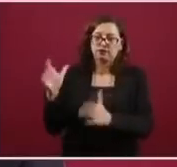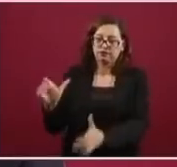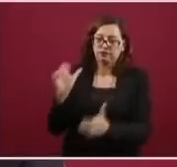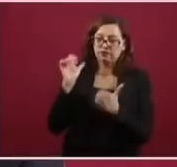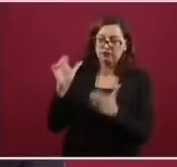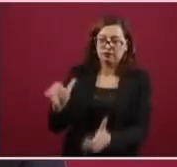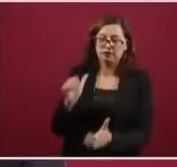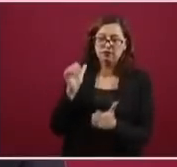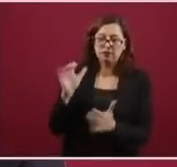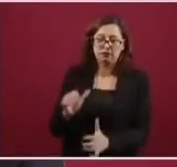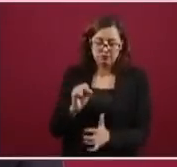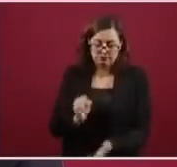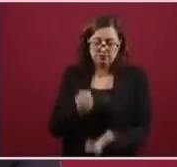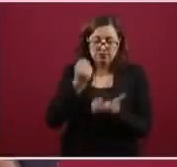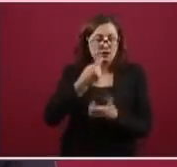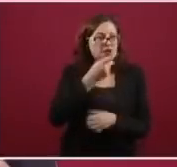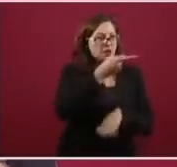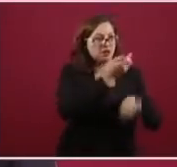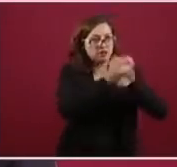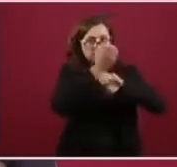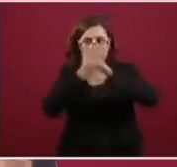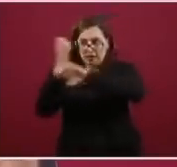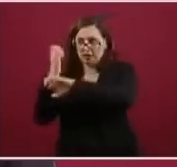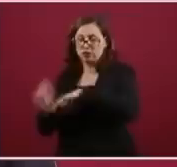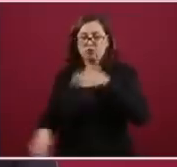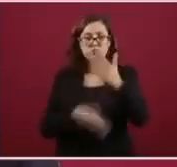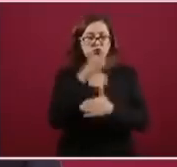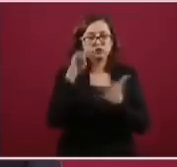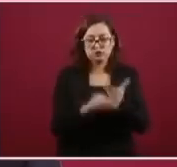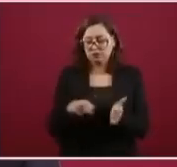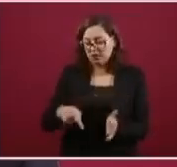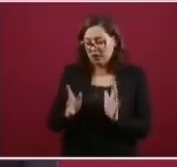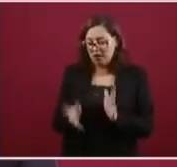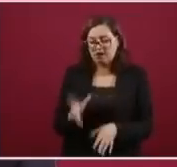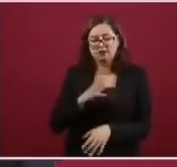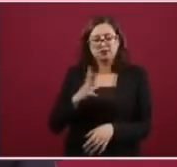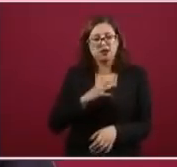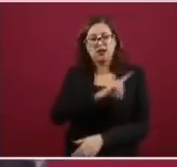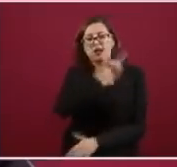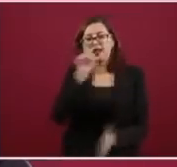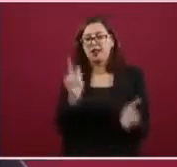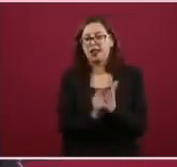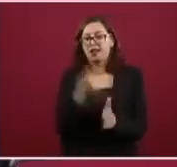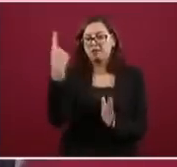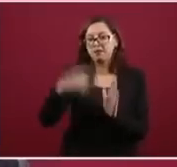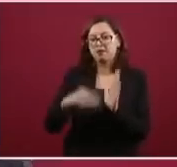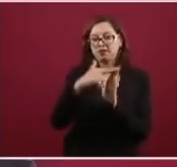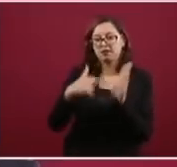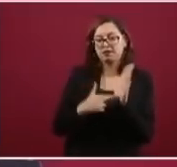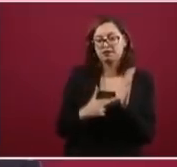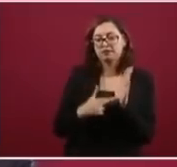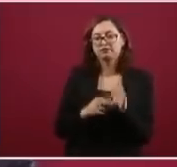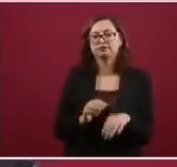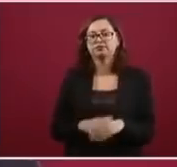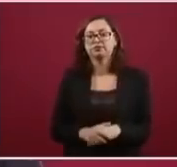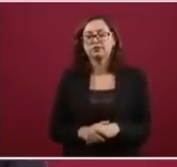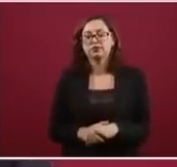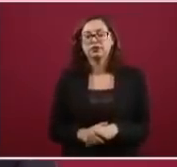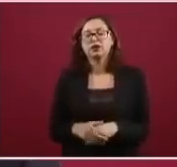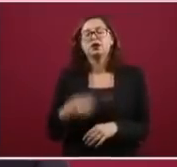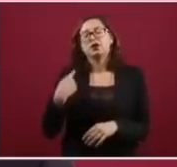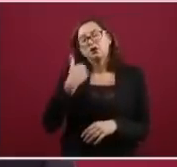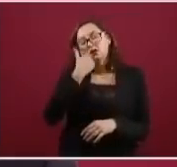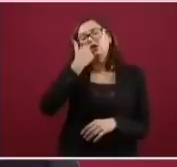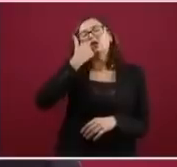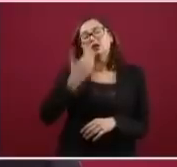la sala a los estados está ahí a los municipios están determinados en la ley de coordinación fiscal quisiera ser pero aprovechando